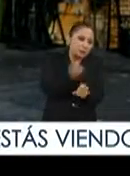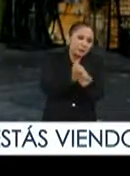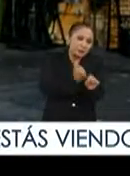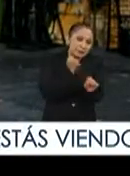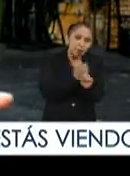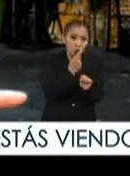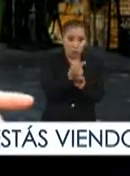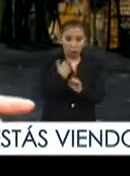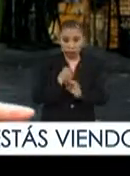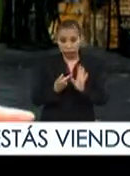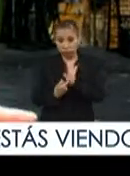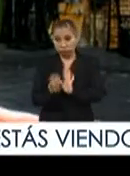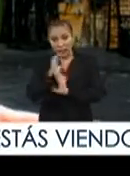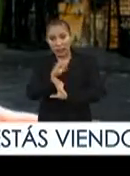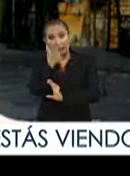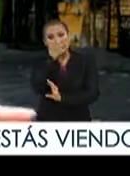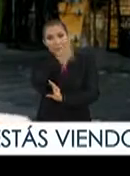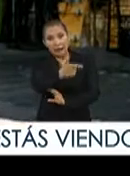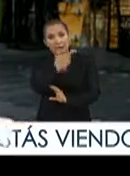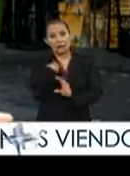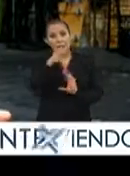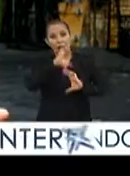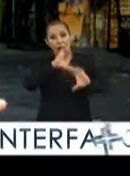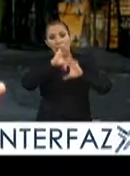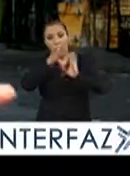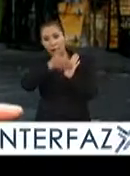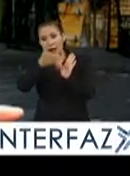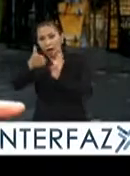Una presentación de ópera son 7